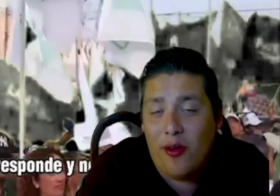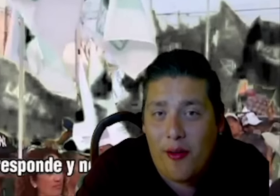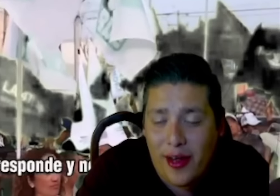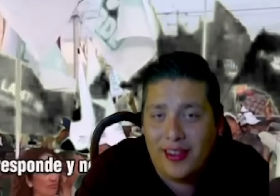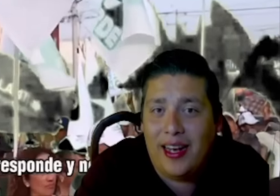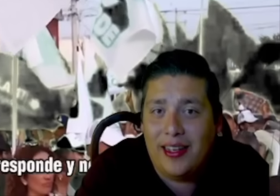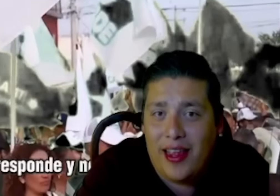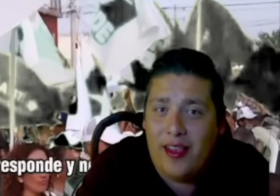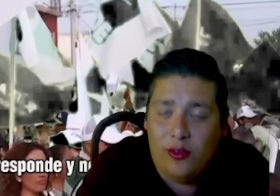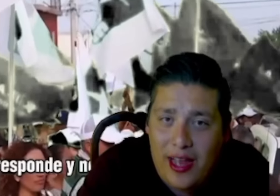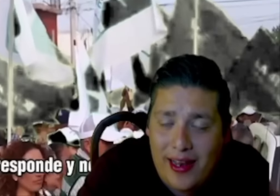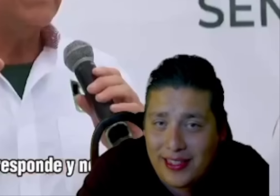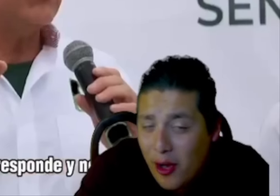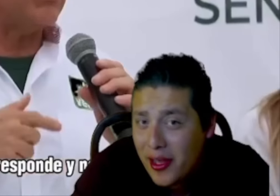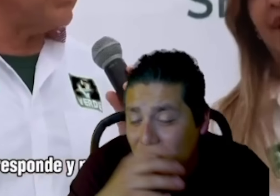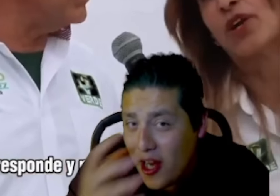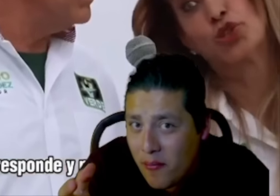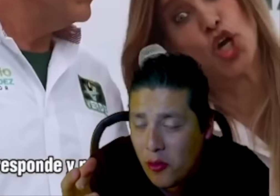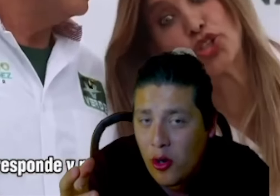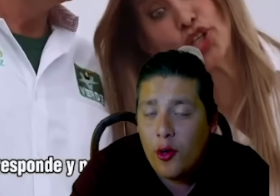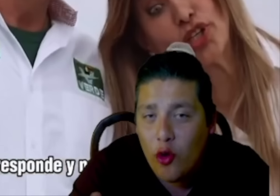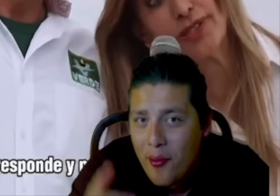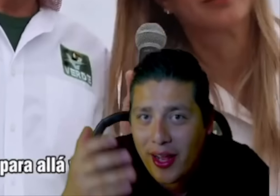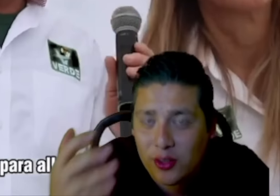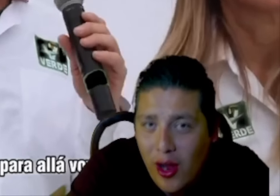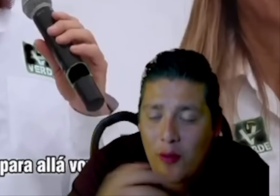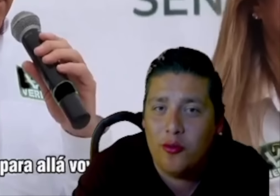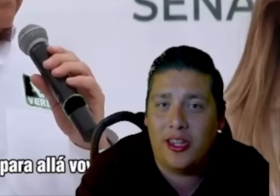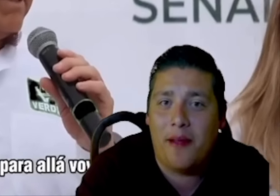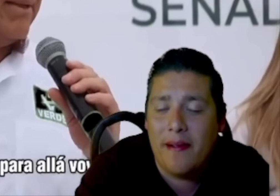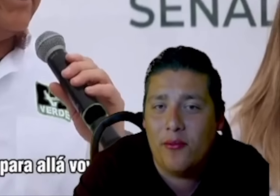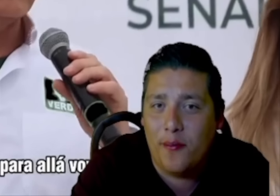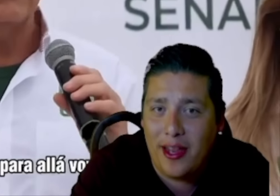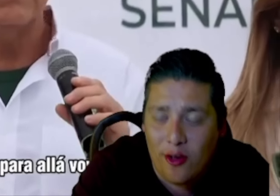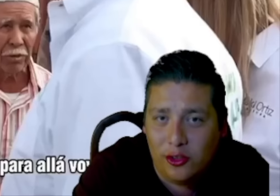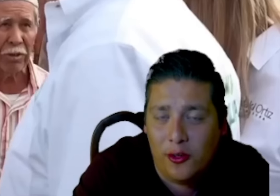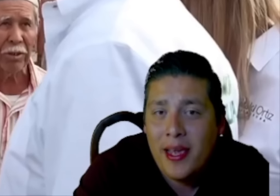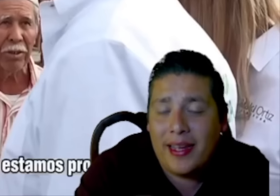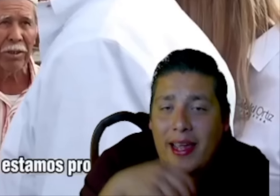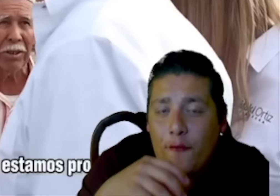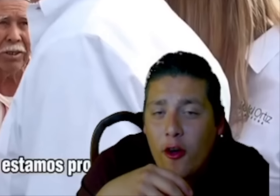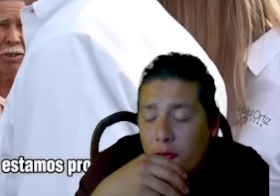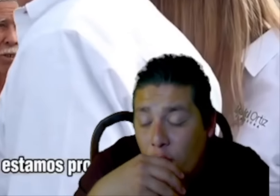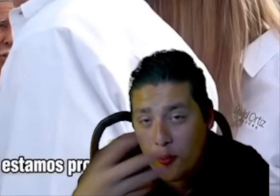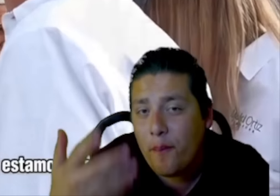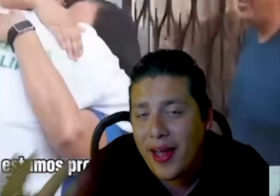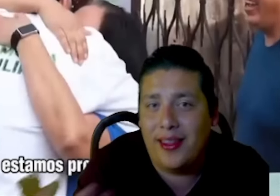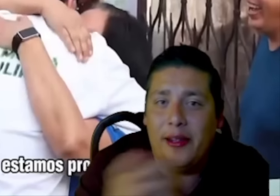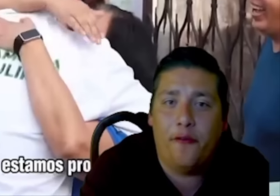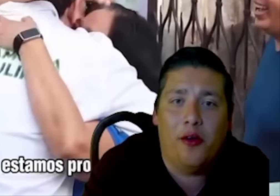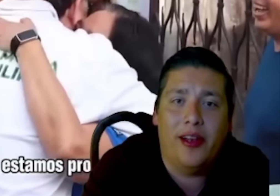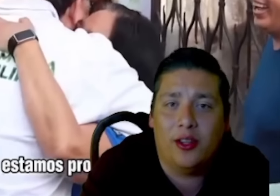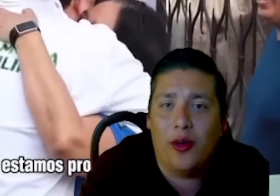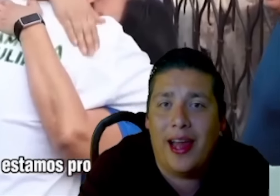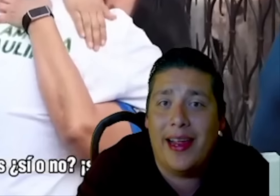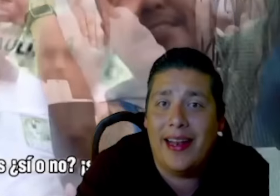le está dando la vuelta a las redes sociales. Claudia Sheinbaum no abrazó a un tremendo mañoso que formó